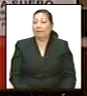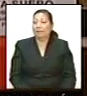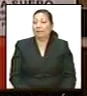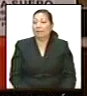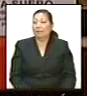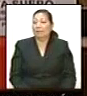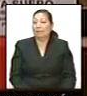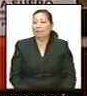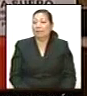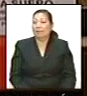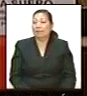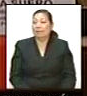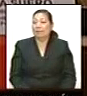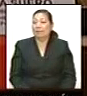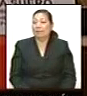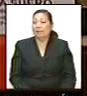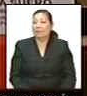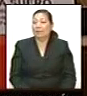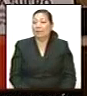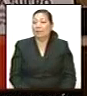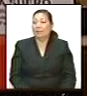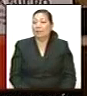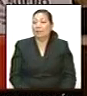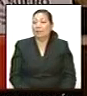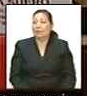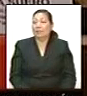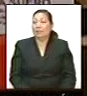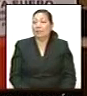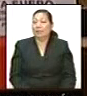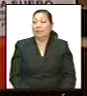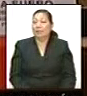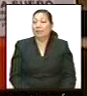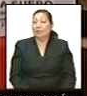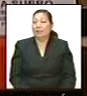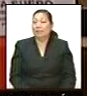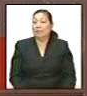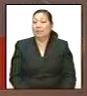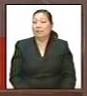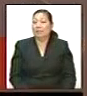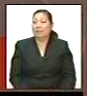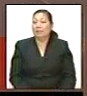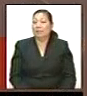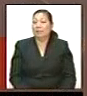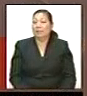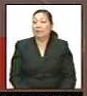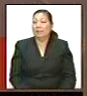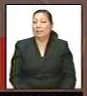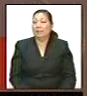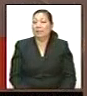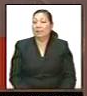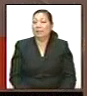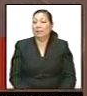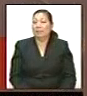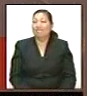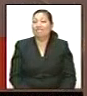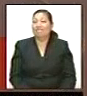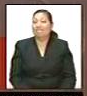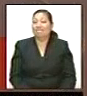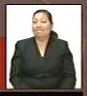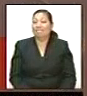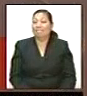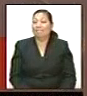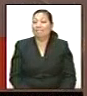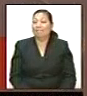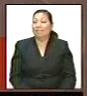salir y regresar con una emergencia de este momento pero va a estar va a regresar como está con nosotros bienvenido congresista